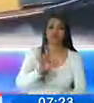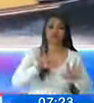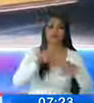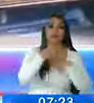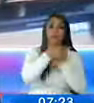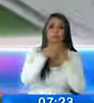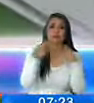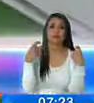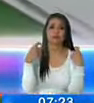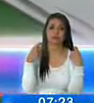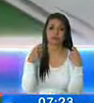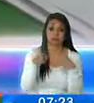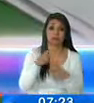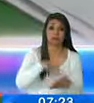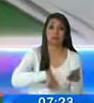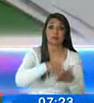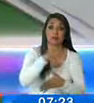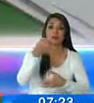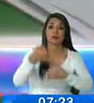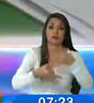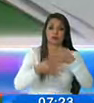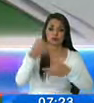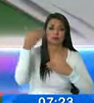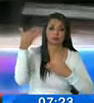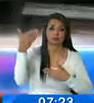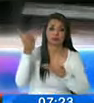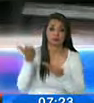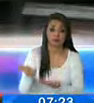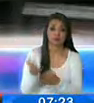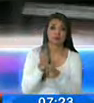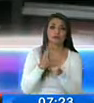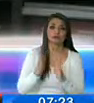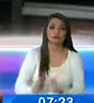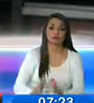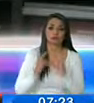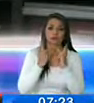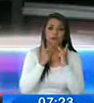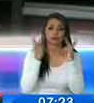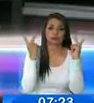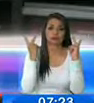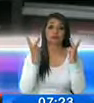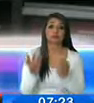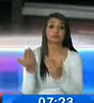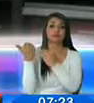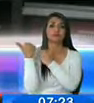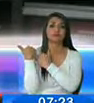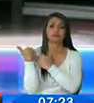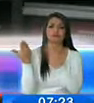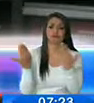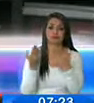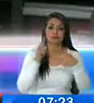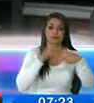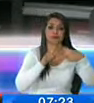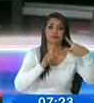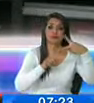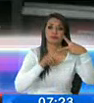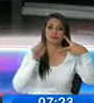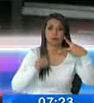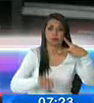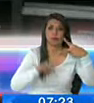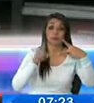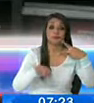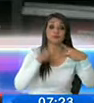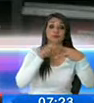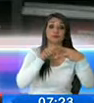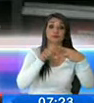marzo, donde se aprobó este procedimiento para el funcionario público. Esa potestad se le encamina a través de dos mecanismos, básicamente. El uno,